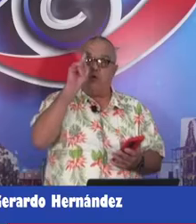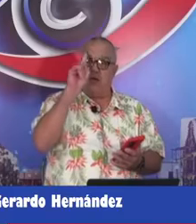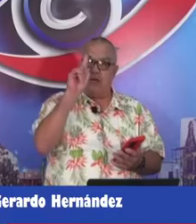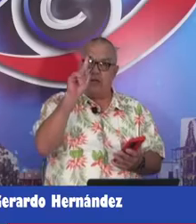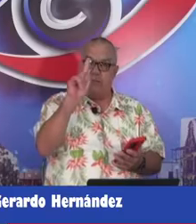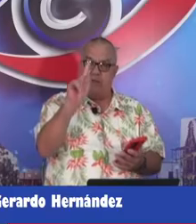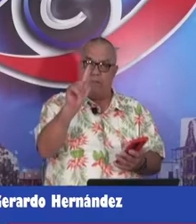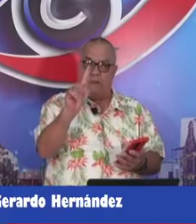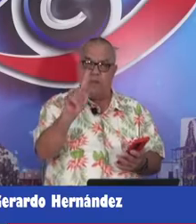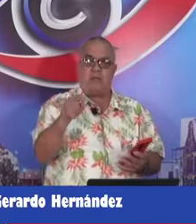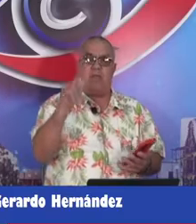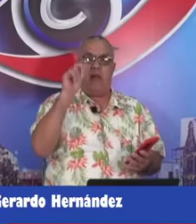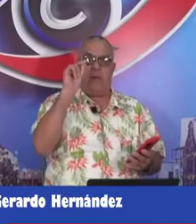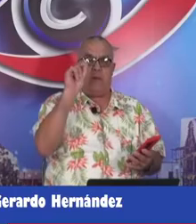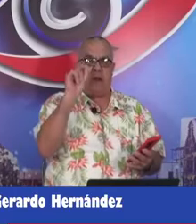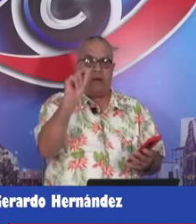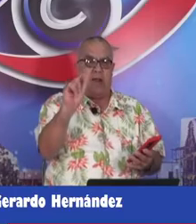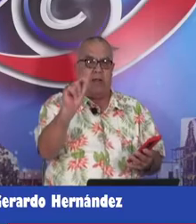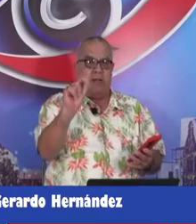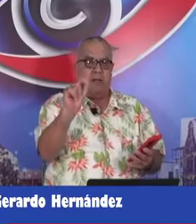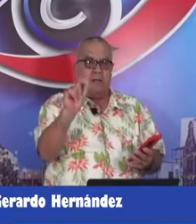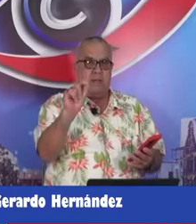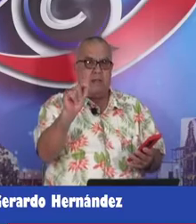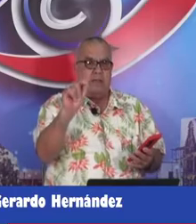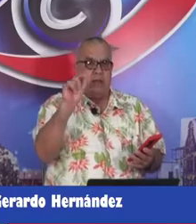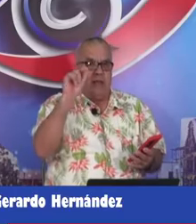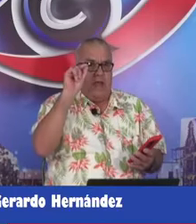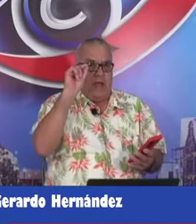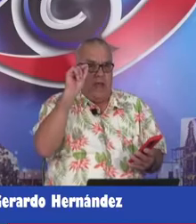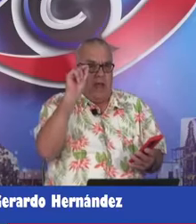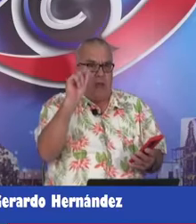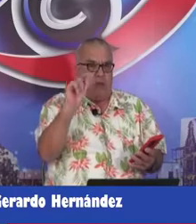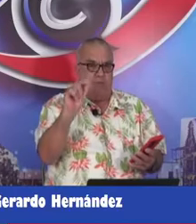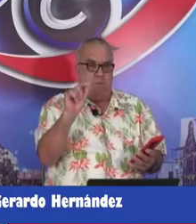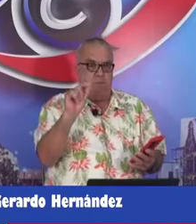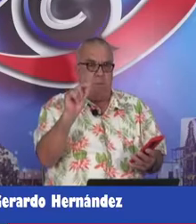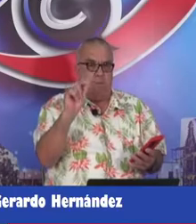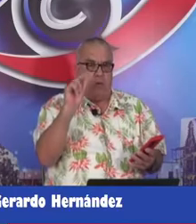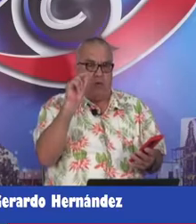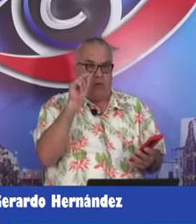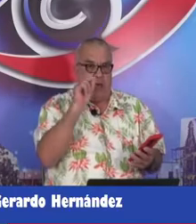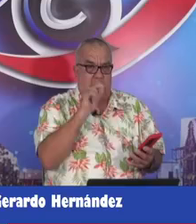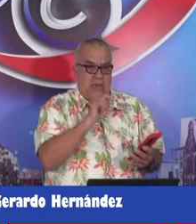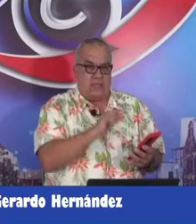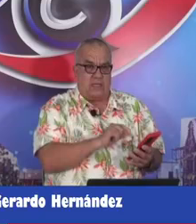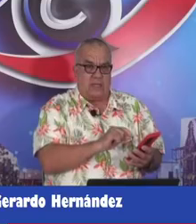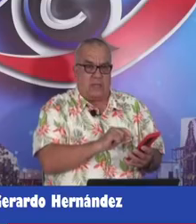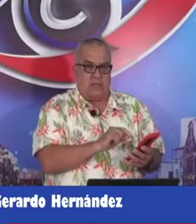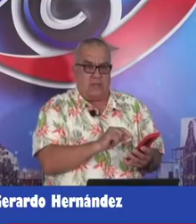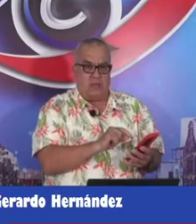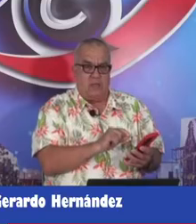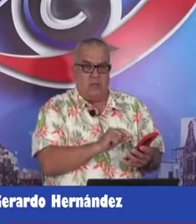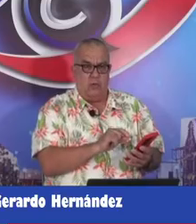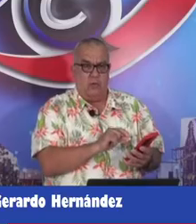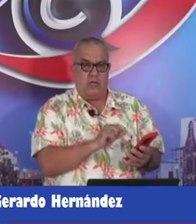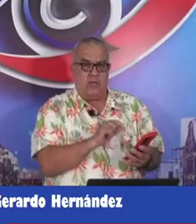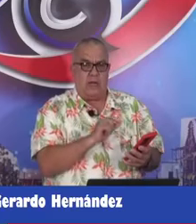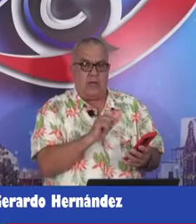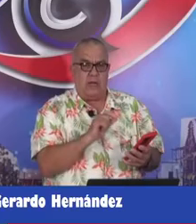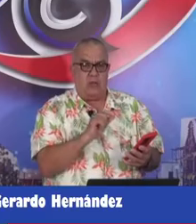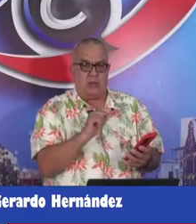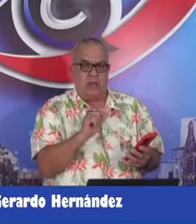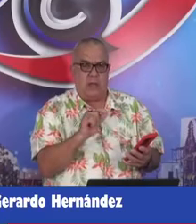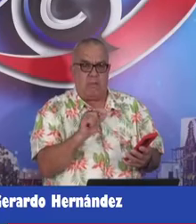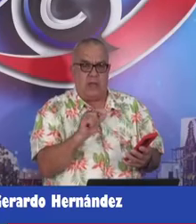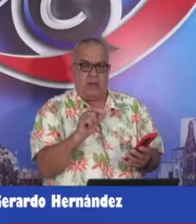por 80 millones de pesos que le va a afectar al municipio, porque ese crédito lo tienen